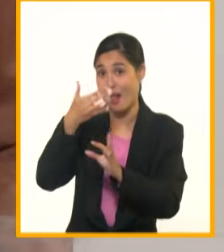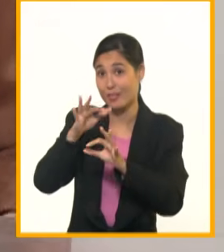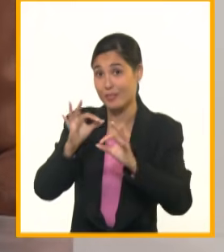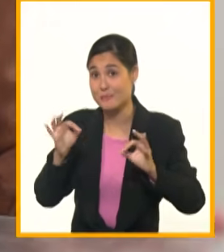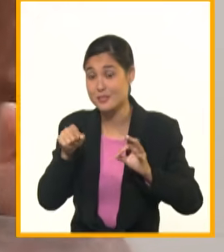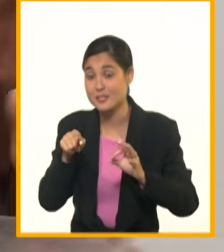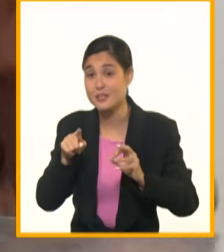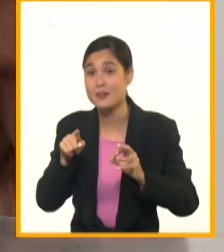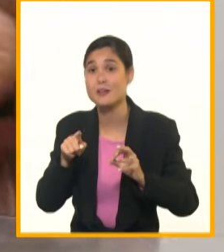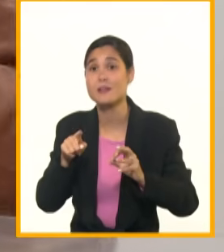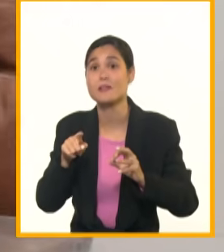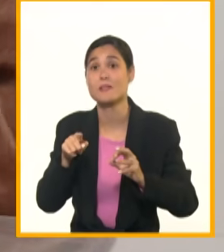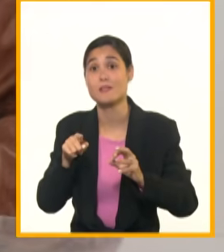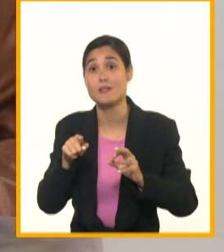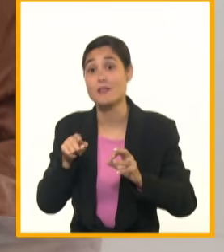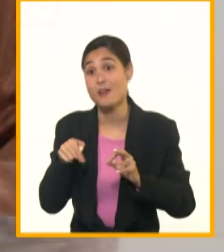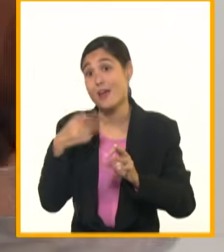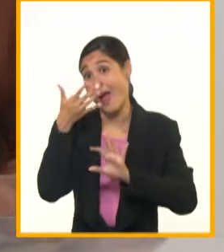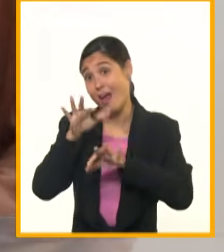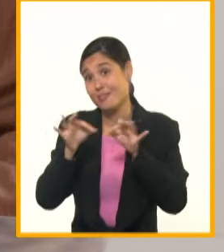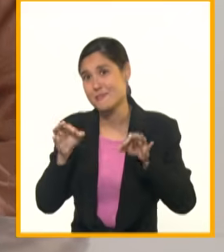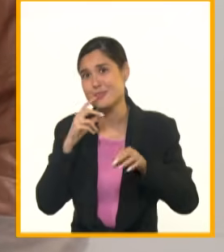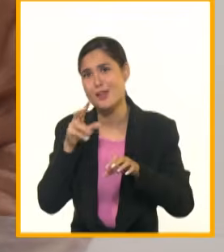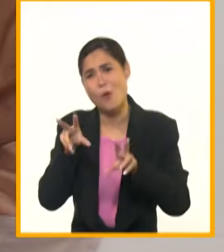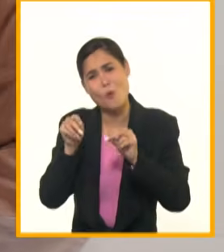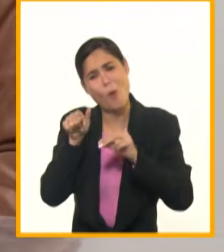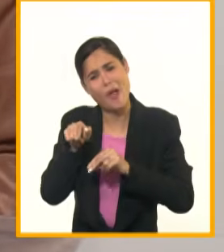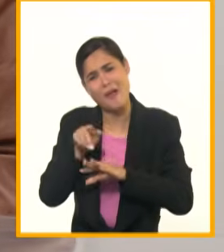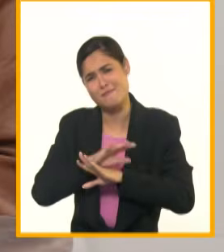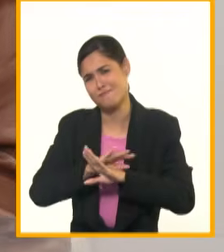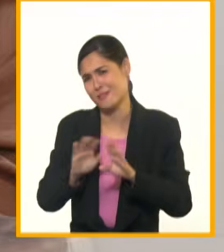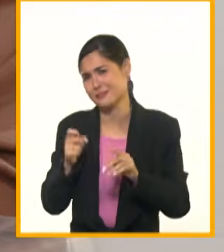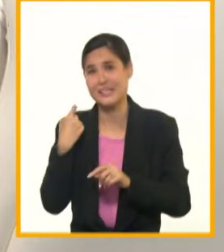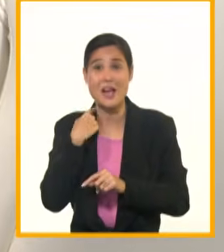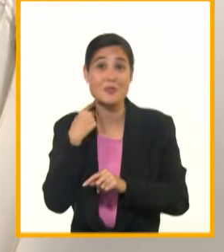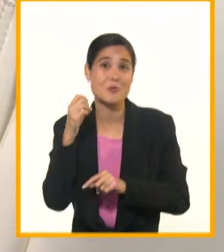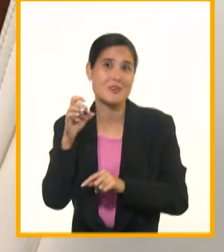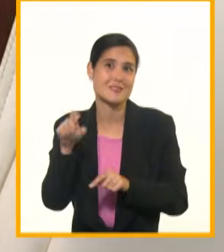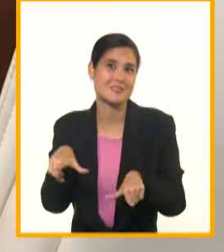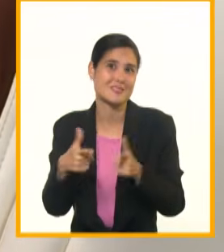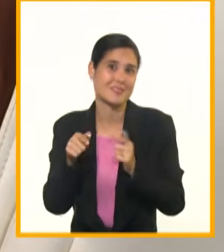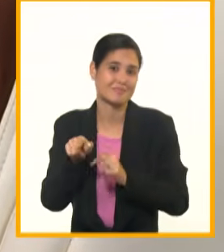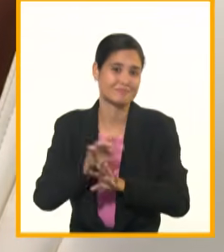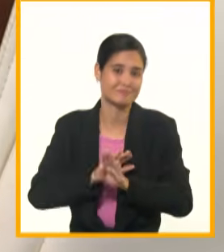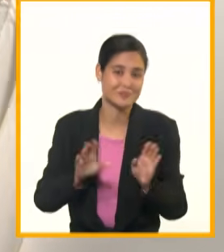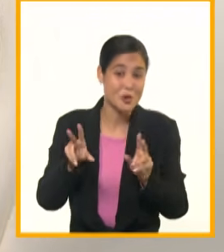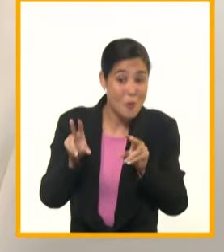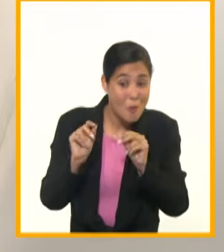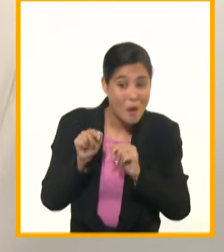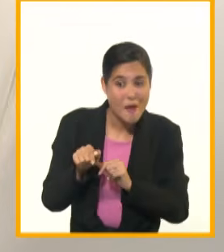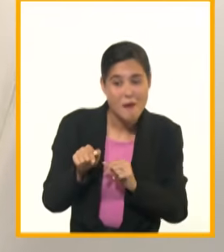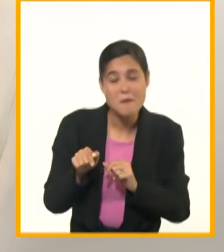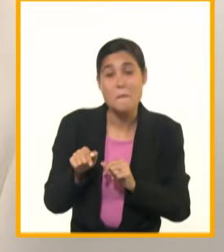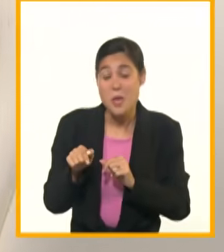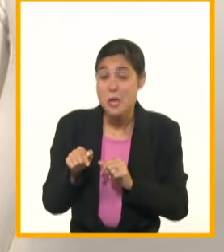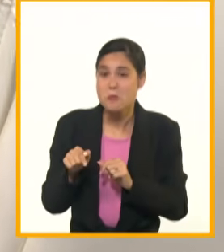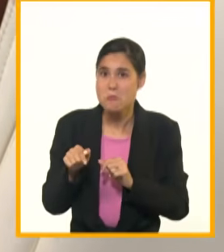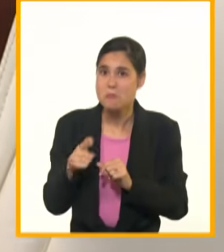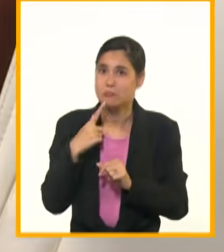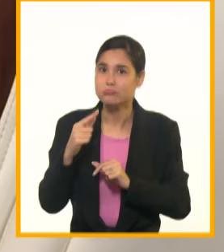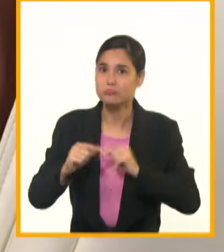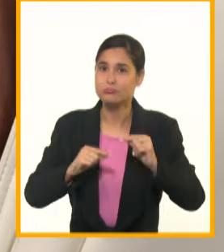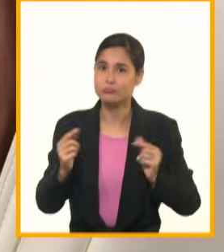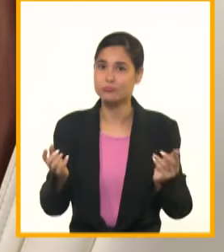que indiscutiblemente sumó potencialidades al ser creado. Y que se va además articulando con las formas